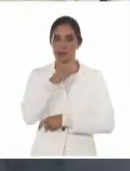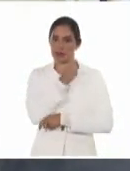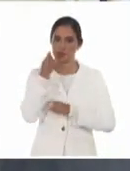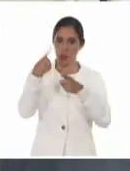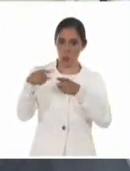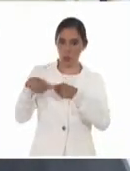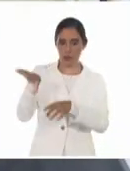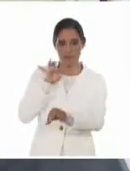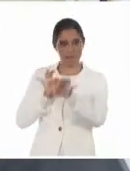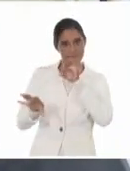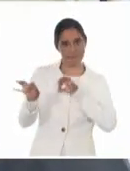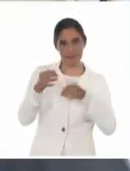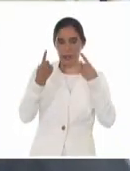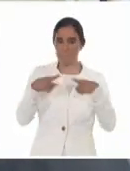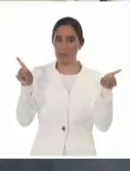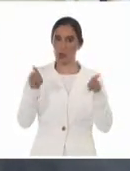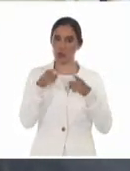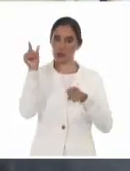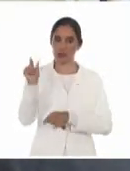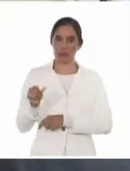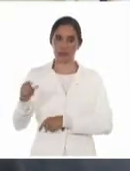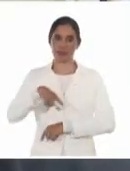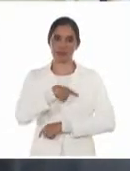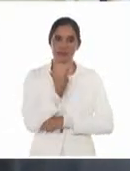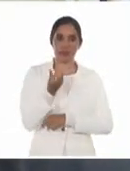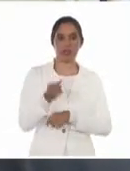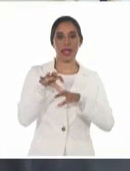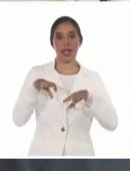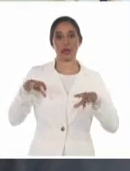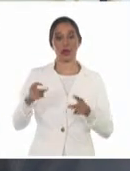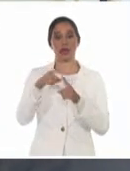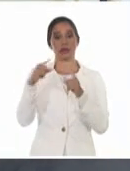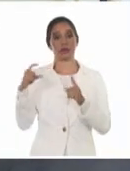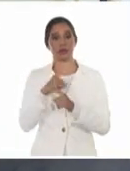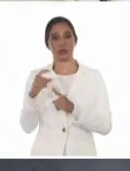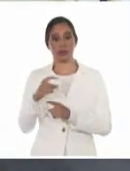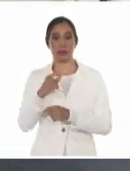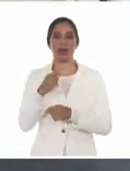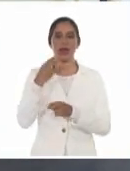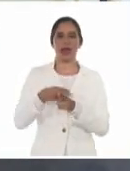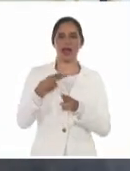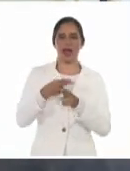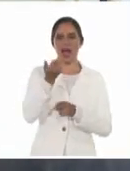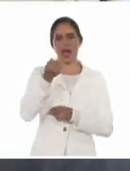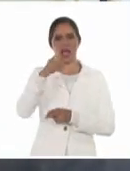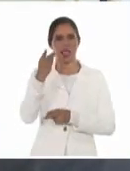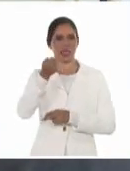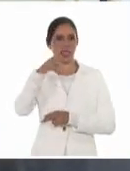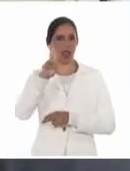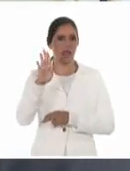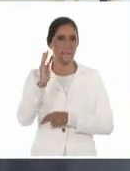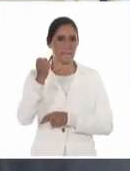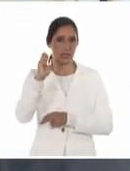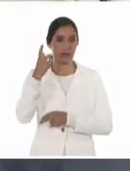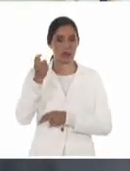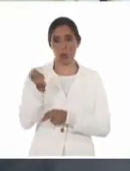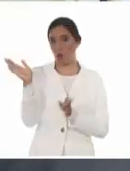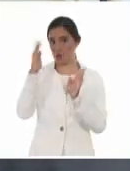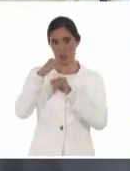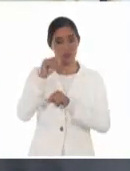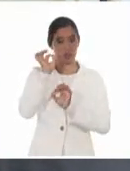y otros músicos que se suman también. Y vamos a tocar un tema del maestro Alberto Álvarez, que todos saben que no es santiaguero,